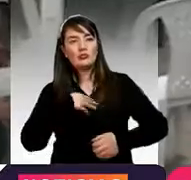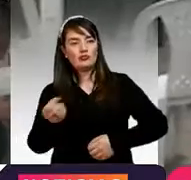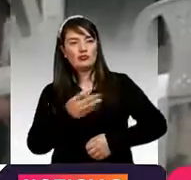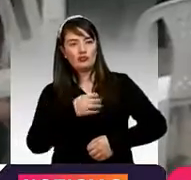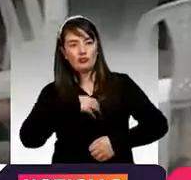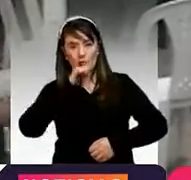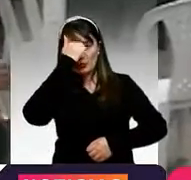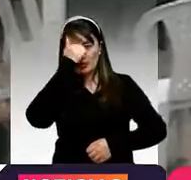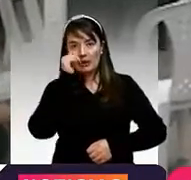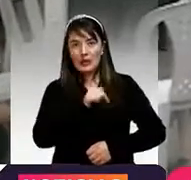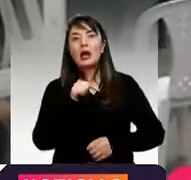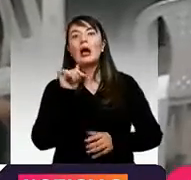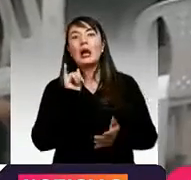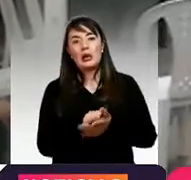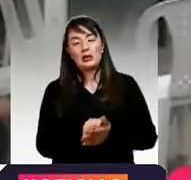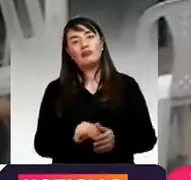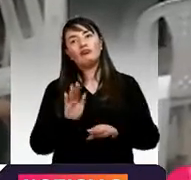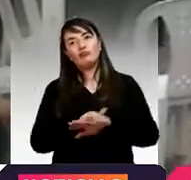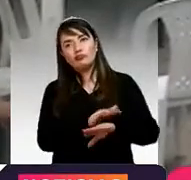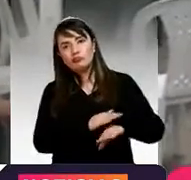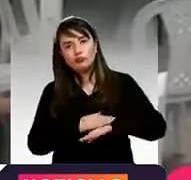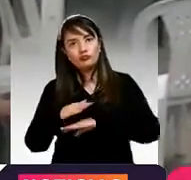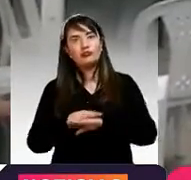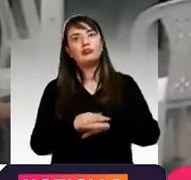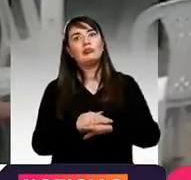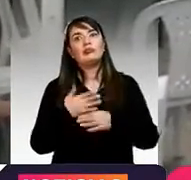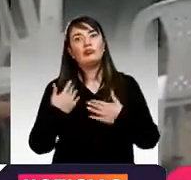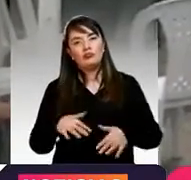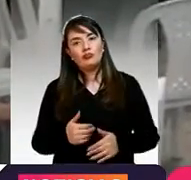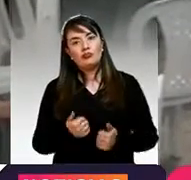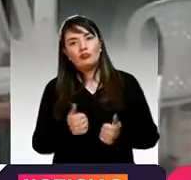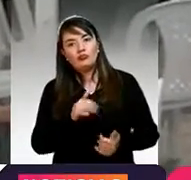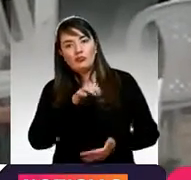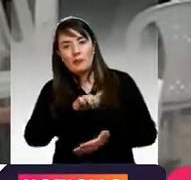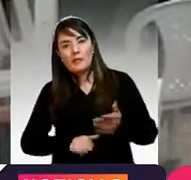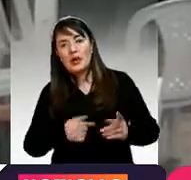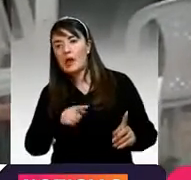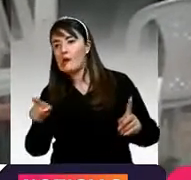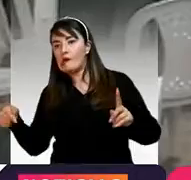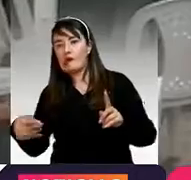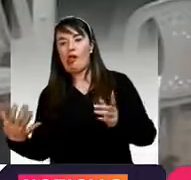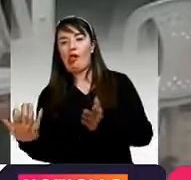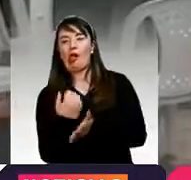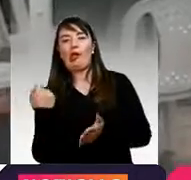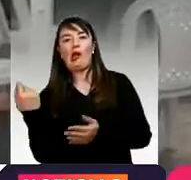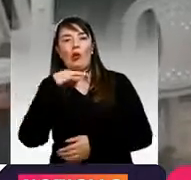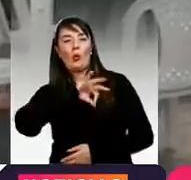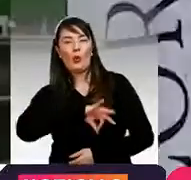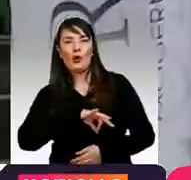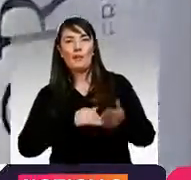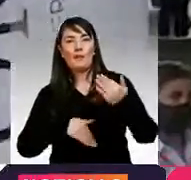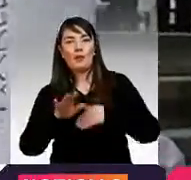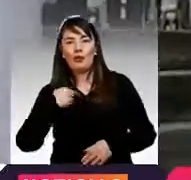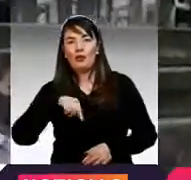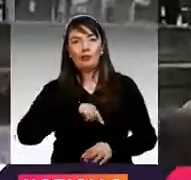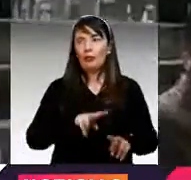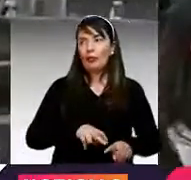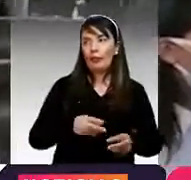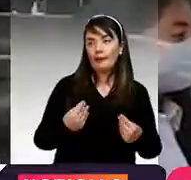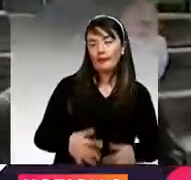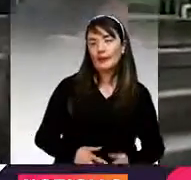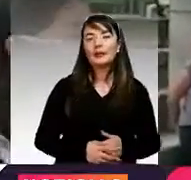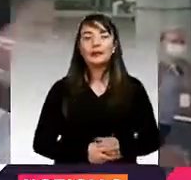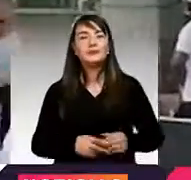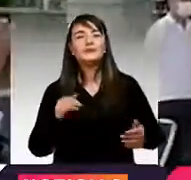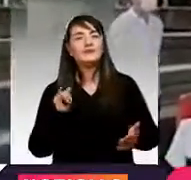ahí nos quitamos al intermediario, que es el que queda con la mayor cantidad de dinero que perdemos los agricultores. Estas